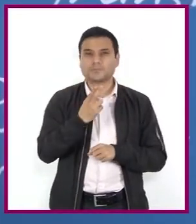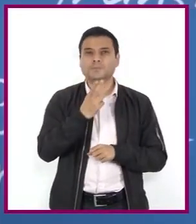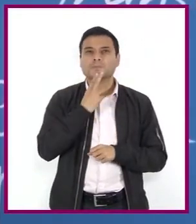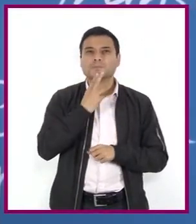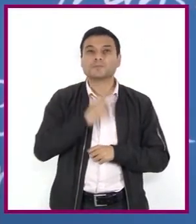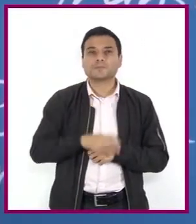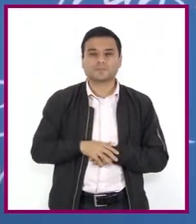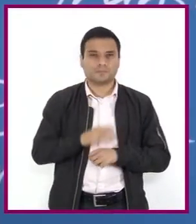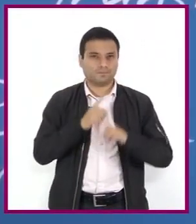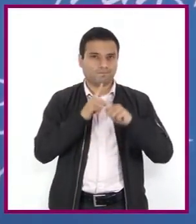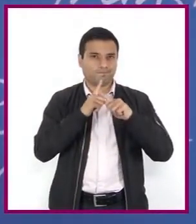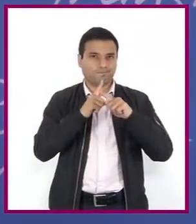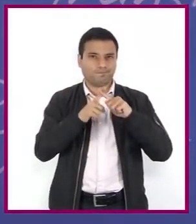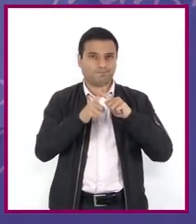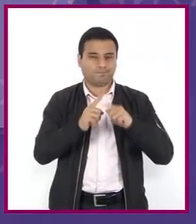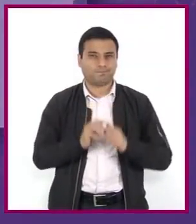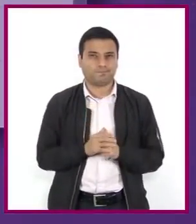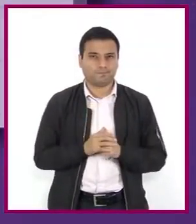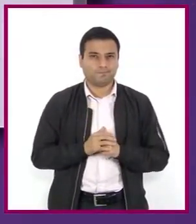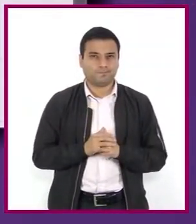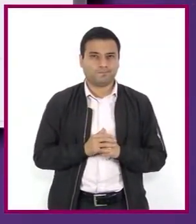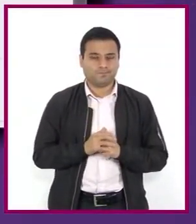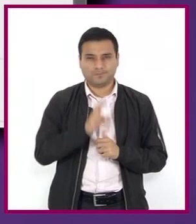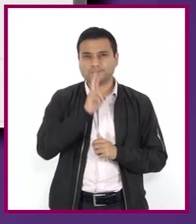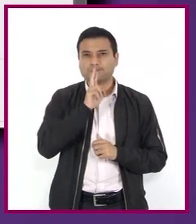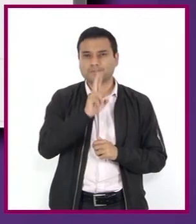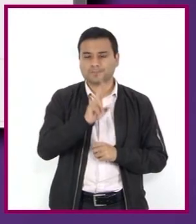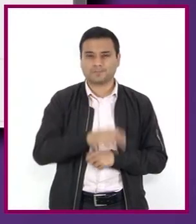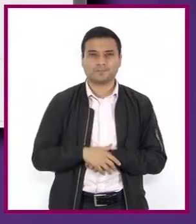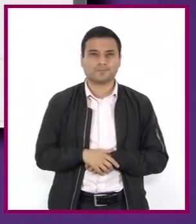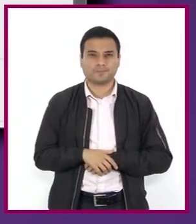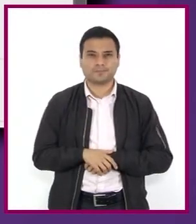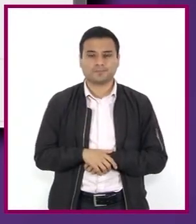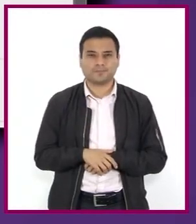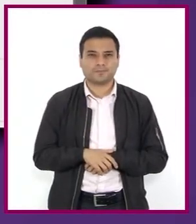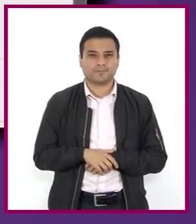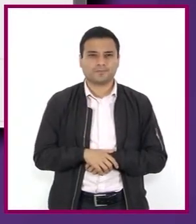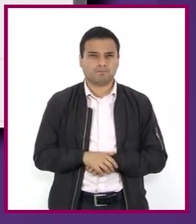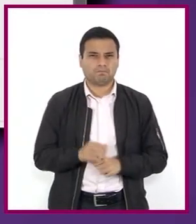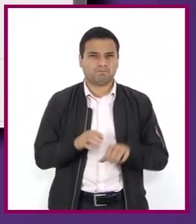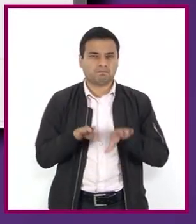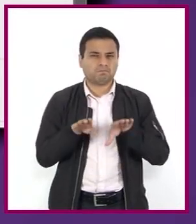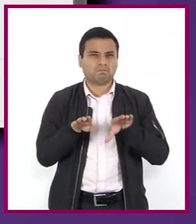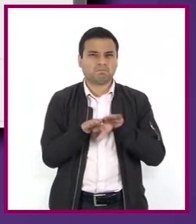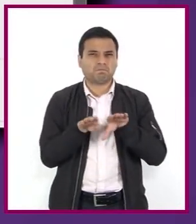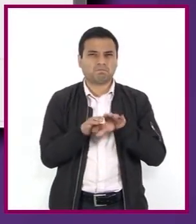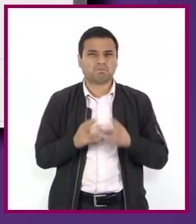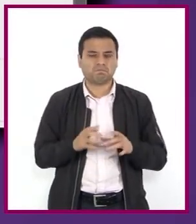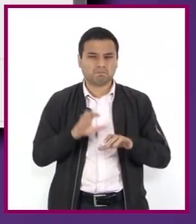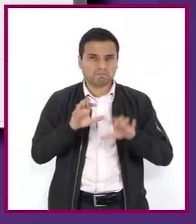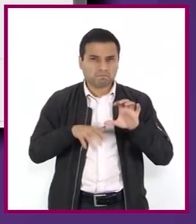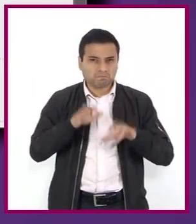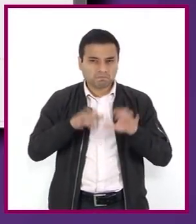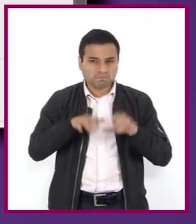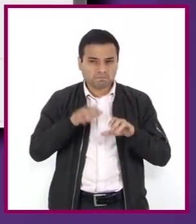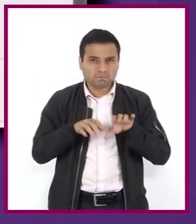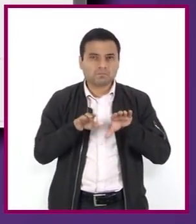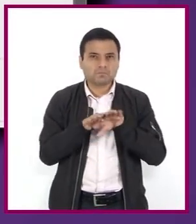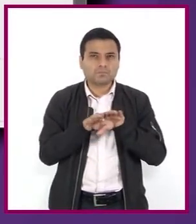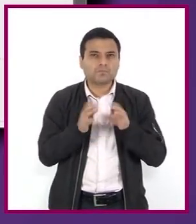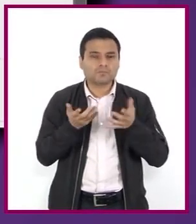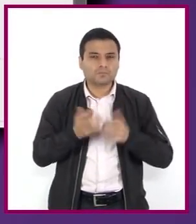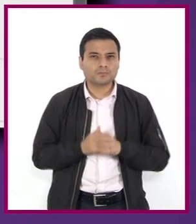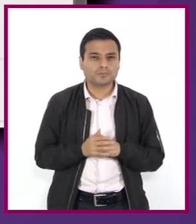de multiplicación para obtener sus valores. La forma de indicar que una celda es de tipo operación